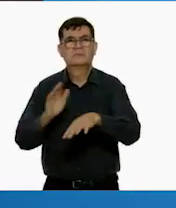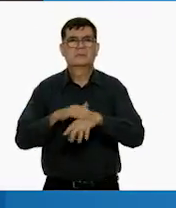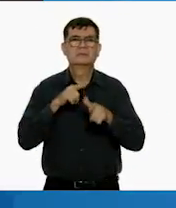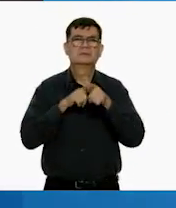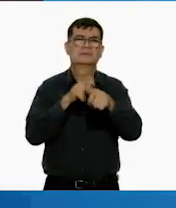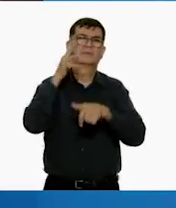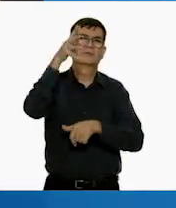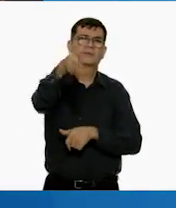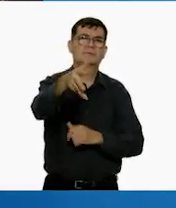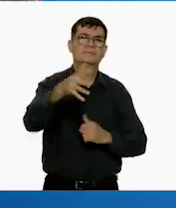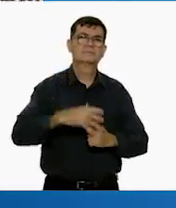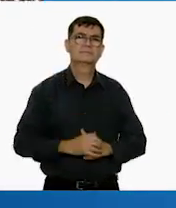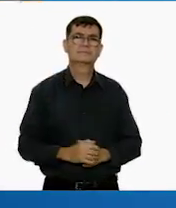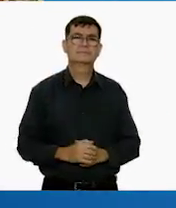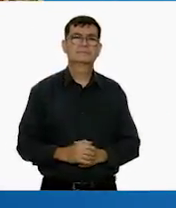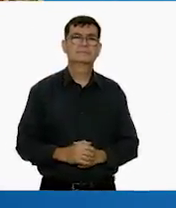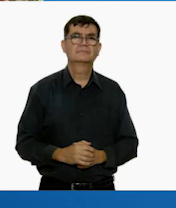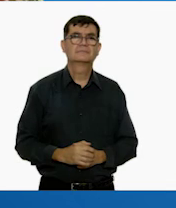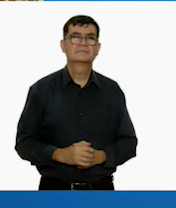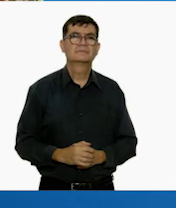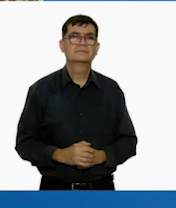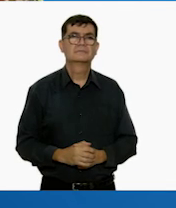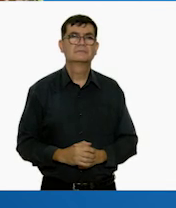y futuras.